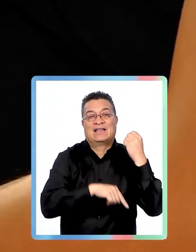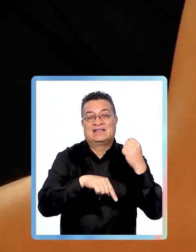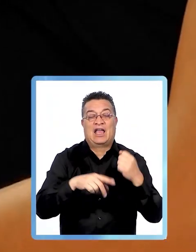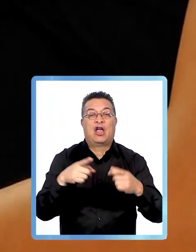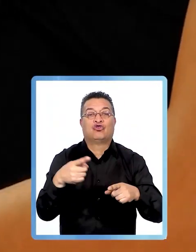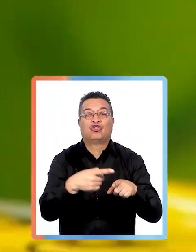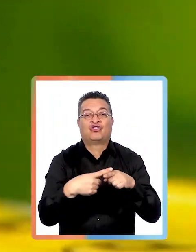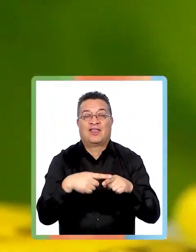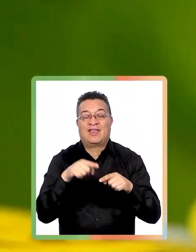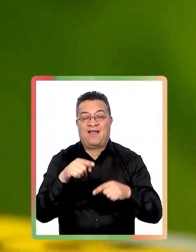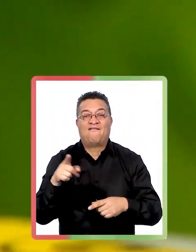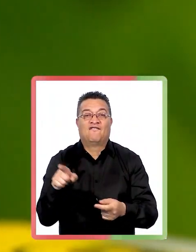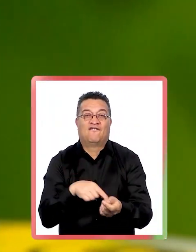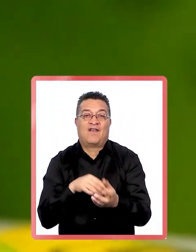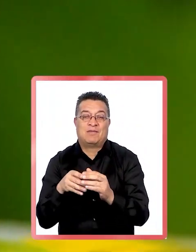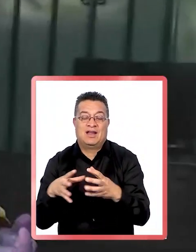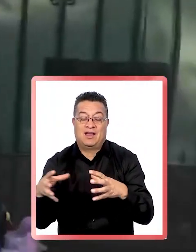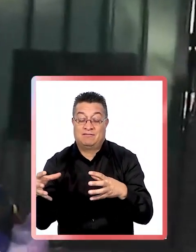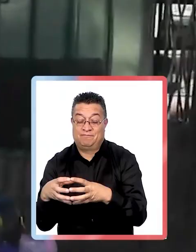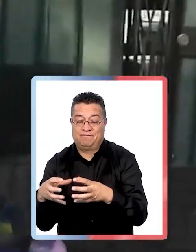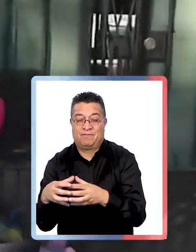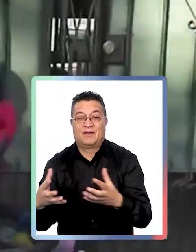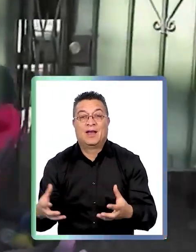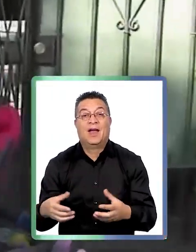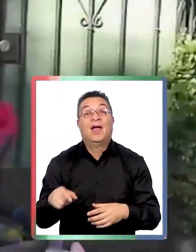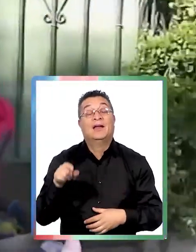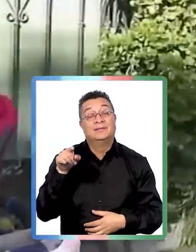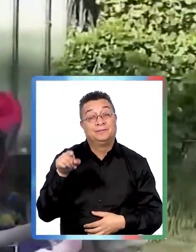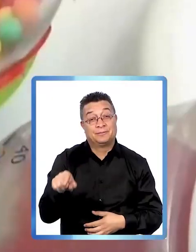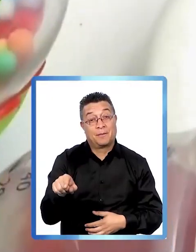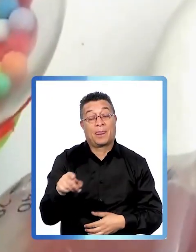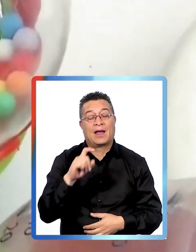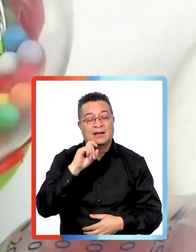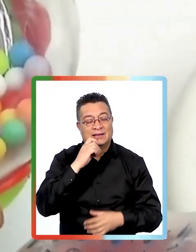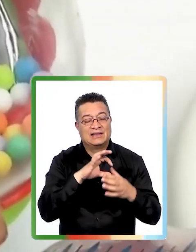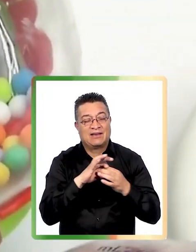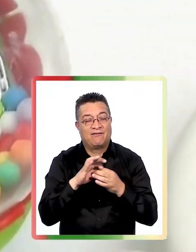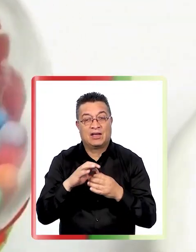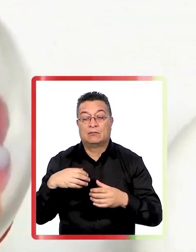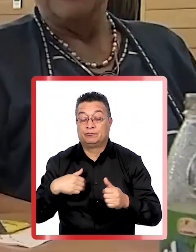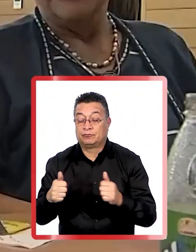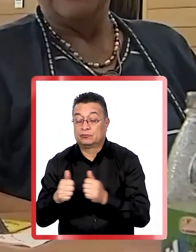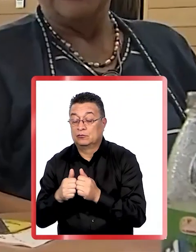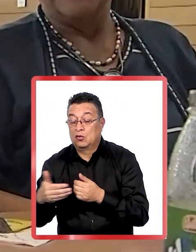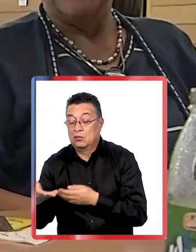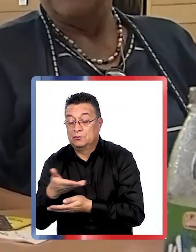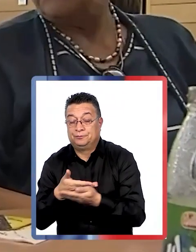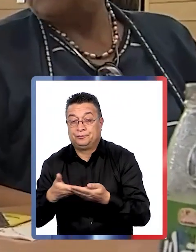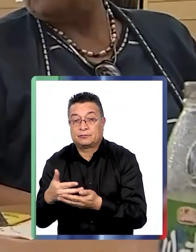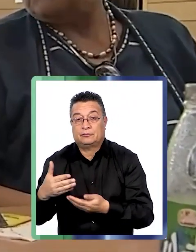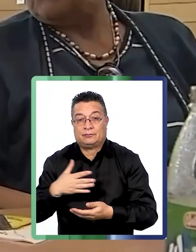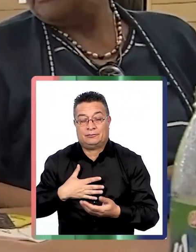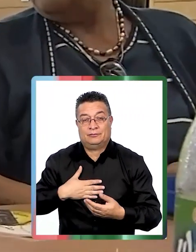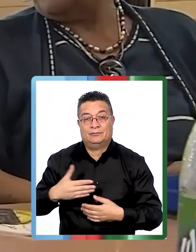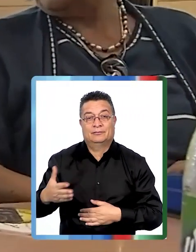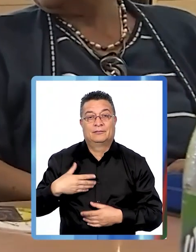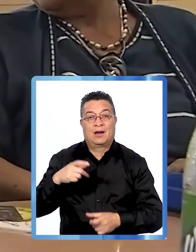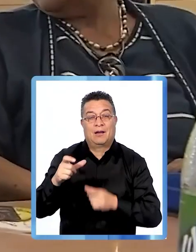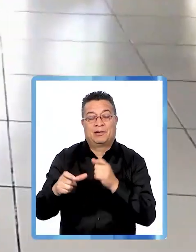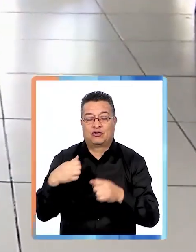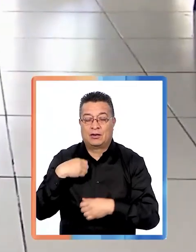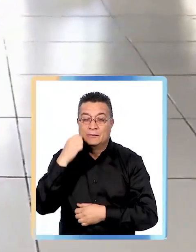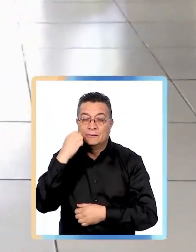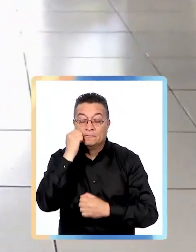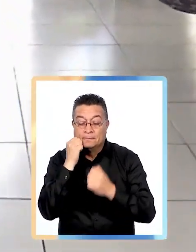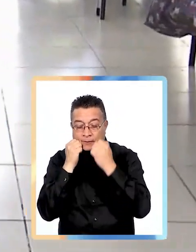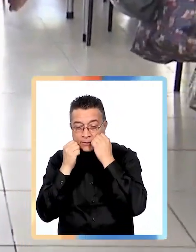la familia. Significa tener un núcleo alrededor tuyo de gente a